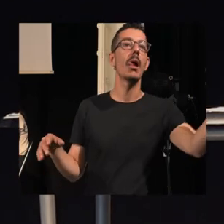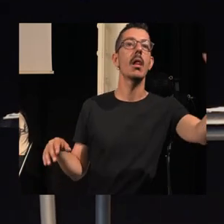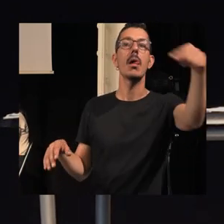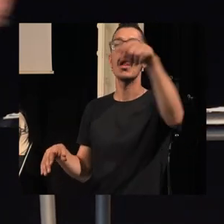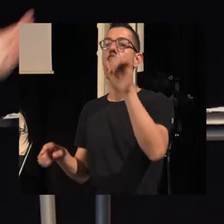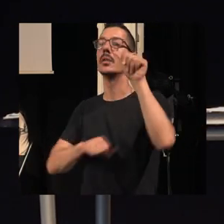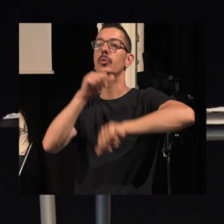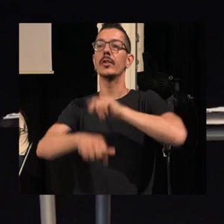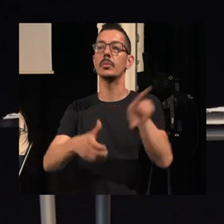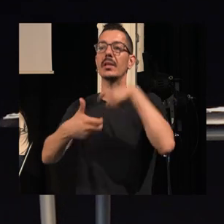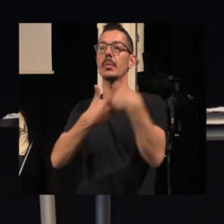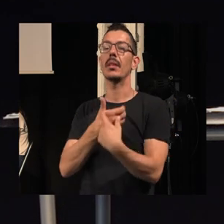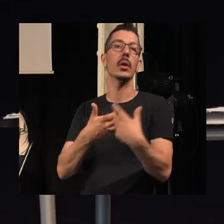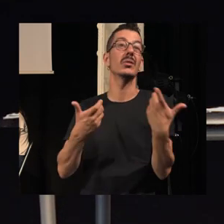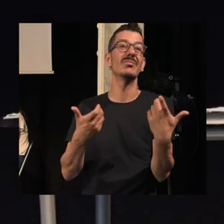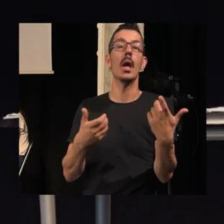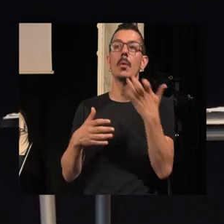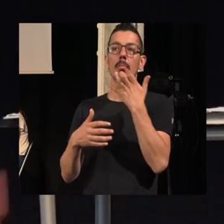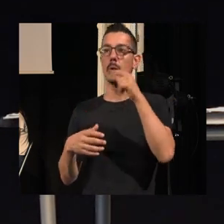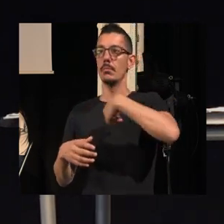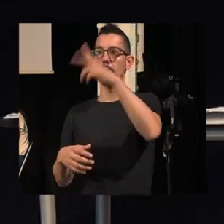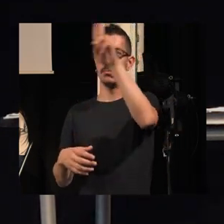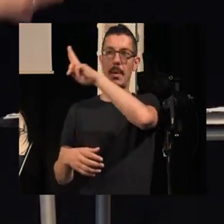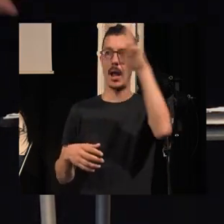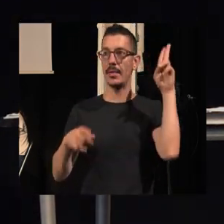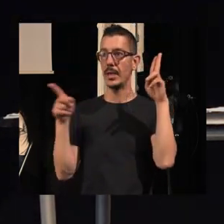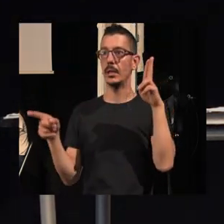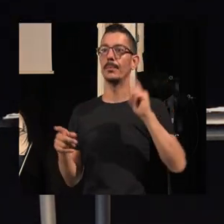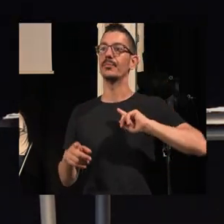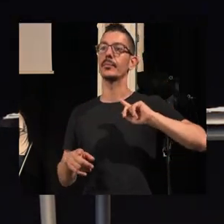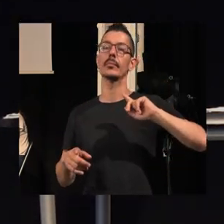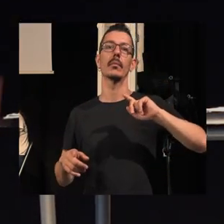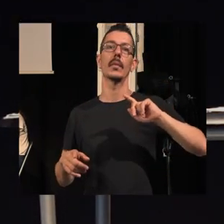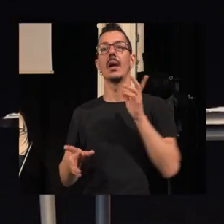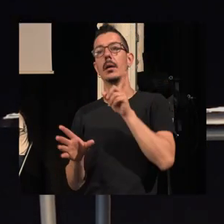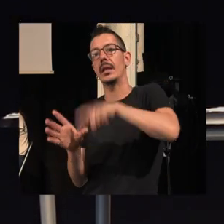participación, actualmente en Madrid estoy activando, no dirijo, sino que